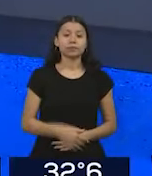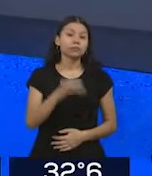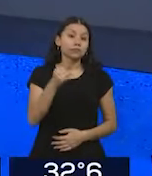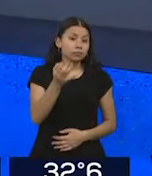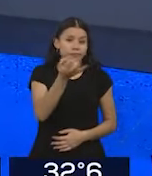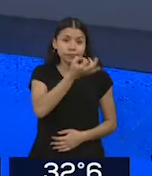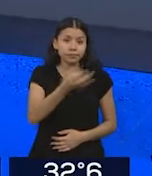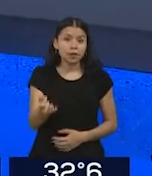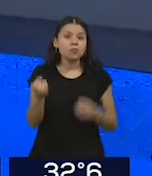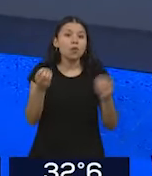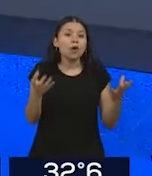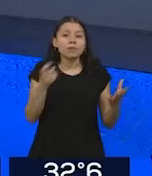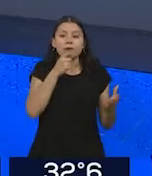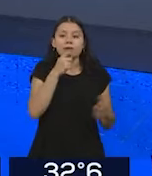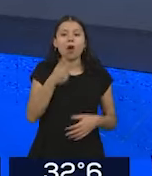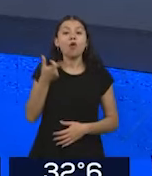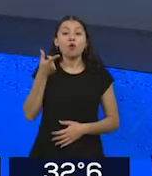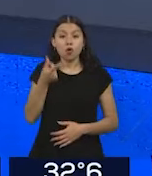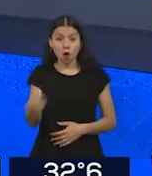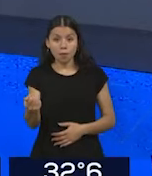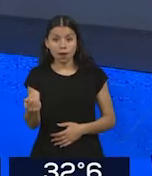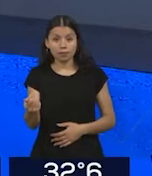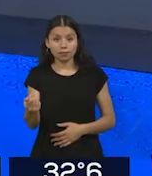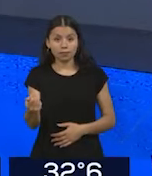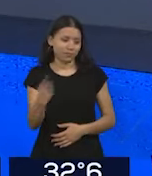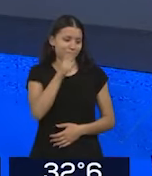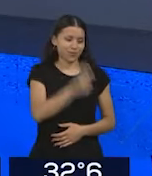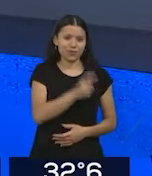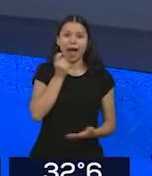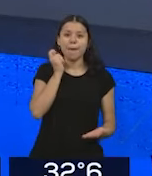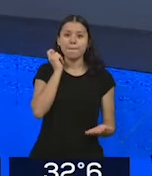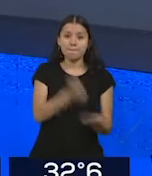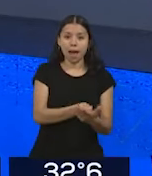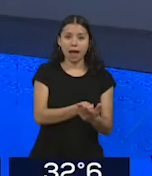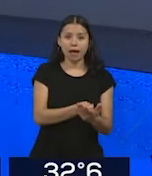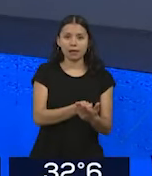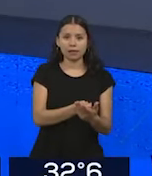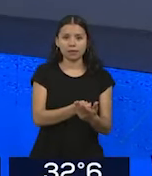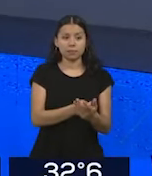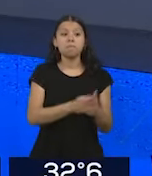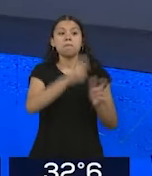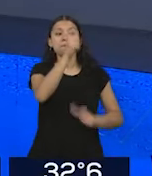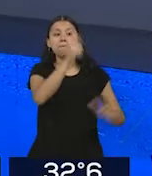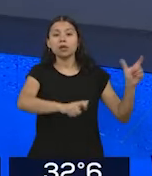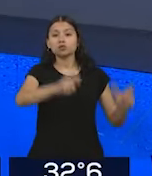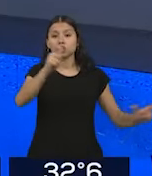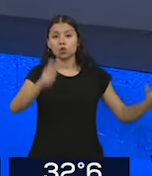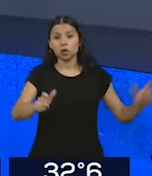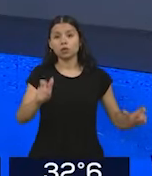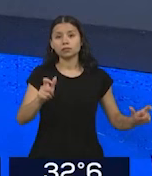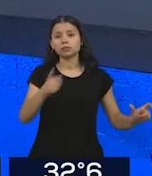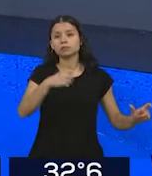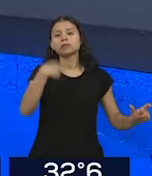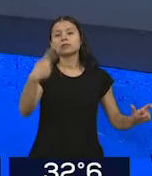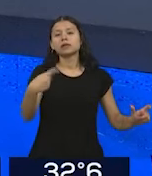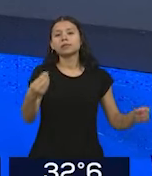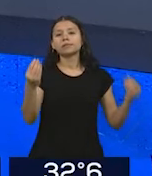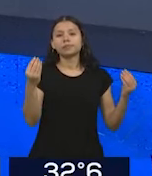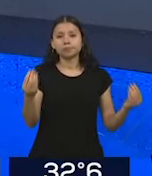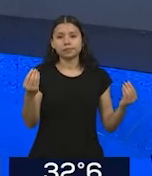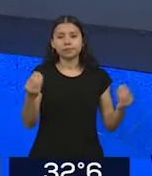hora de hacer una compra y cuando vas a pagar, son muchos los usuarios, muchos, los que optan por